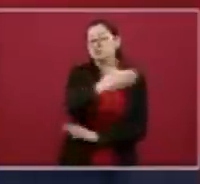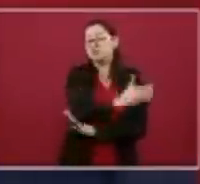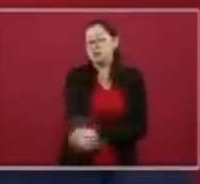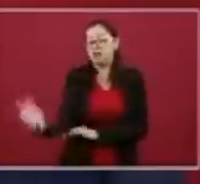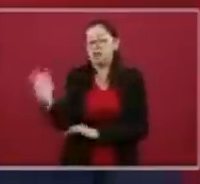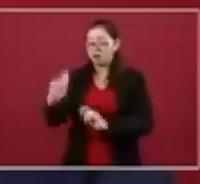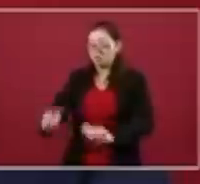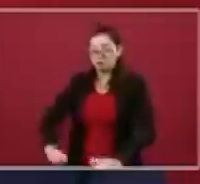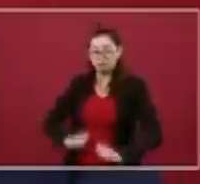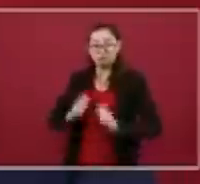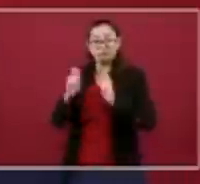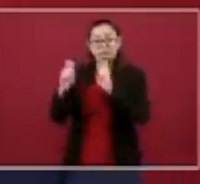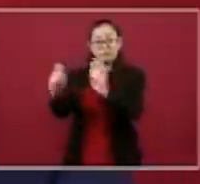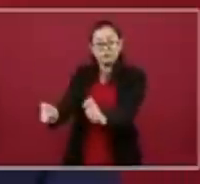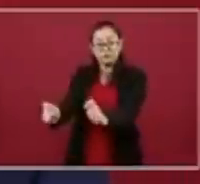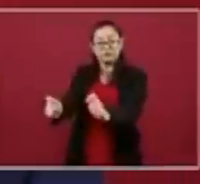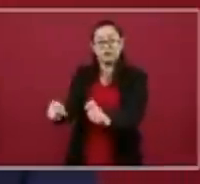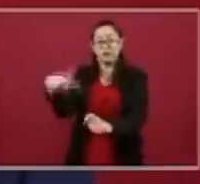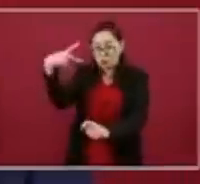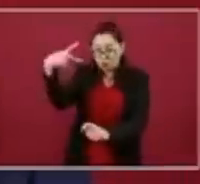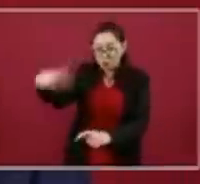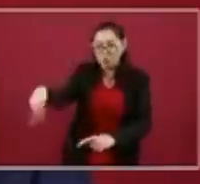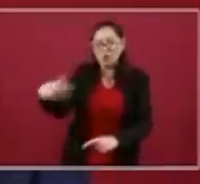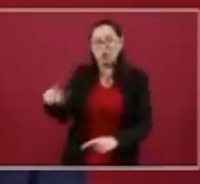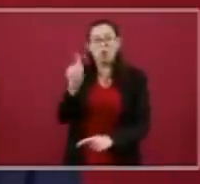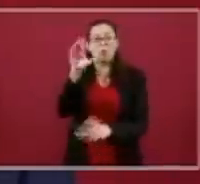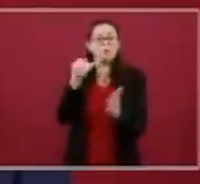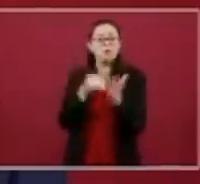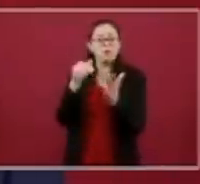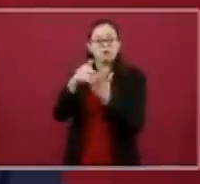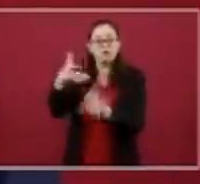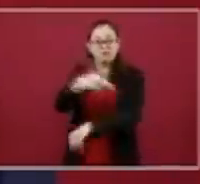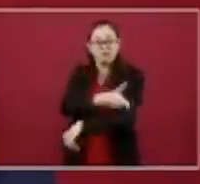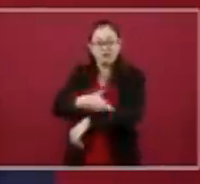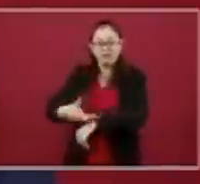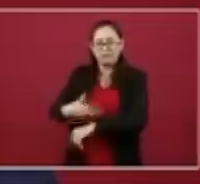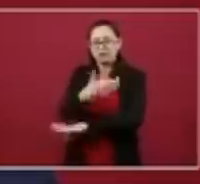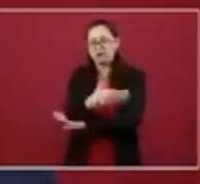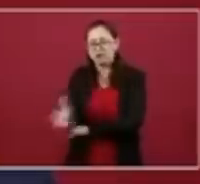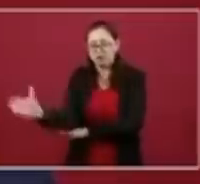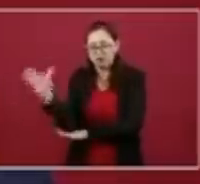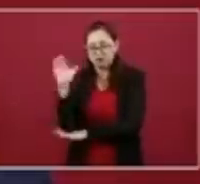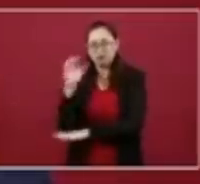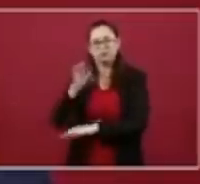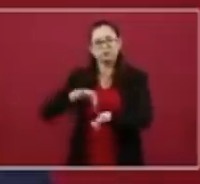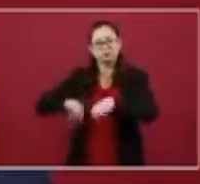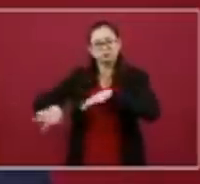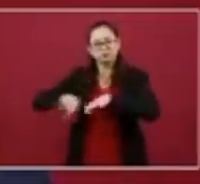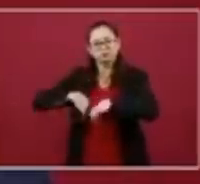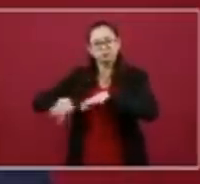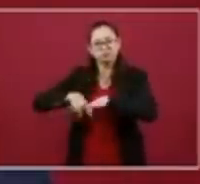en su sexenio, a 1 millón de familias campesinas.